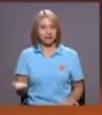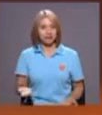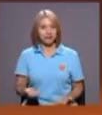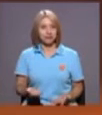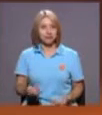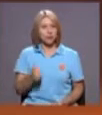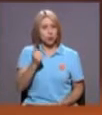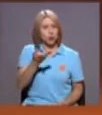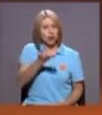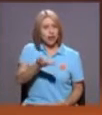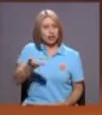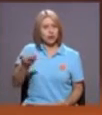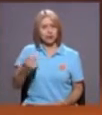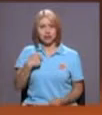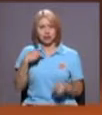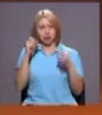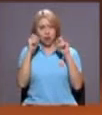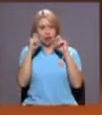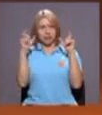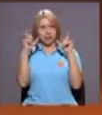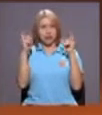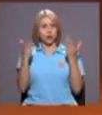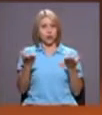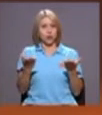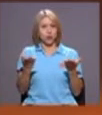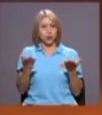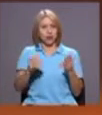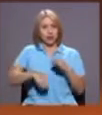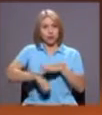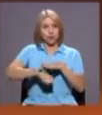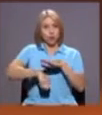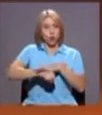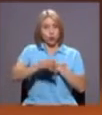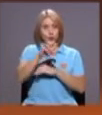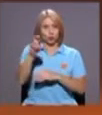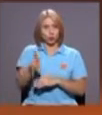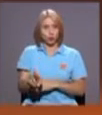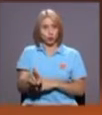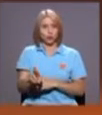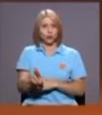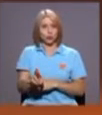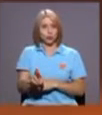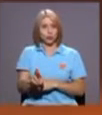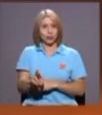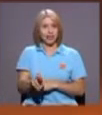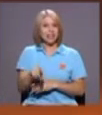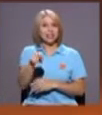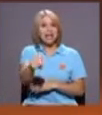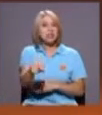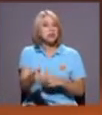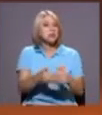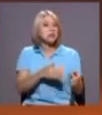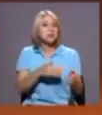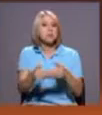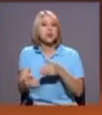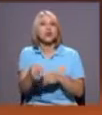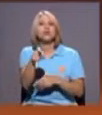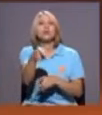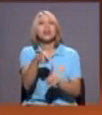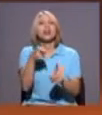Una de las cosas que yo admiro en el fútbol costarricense es que ahí no importa usted de dónde